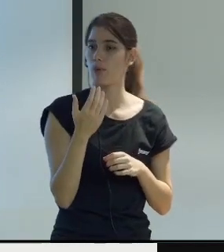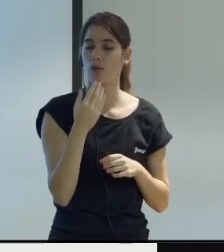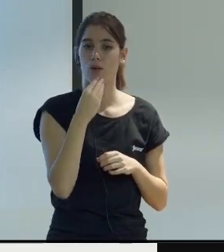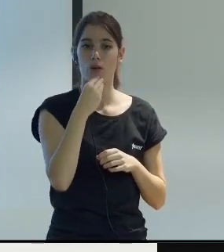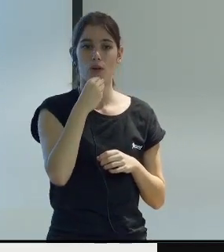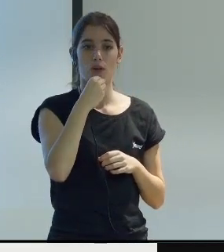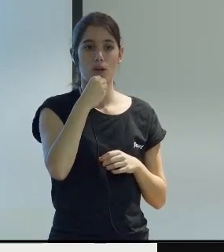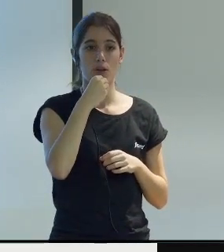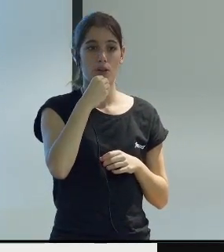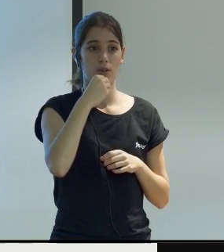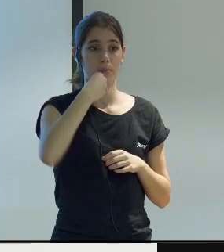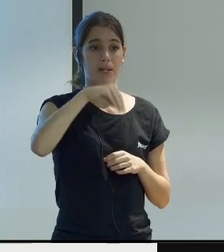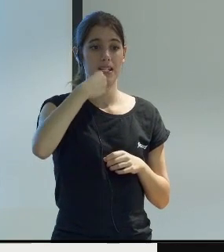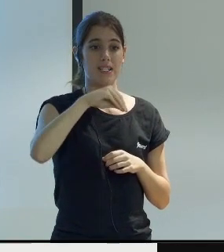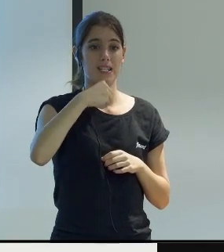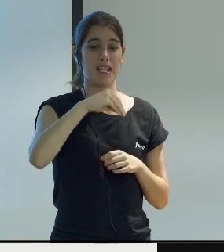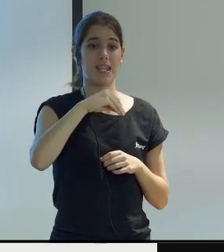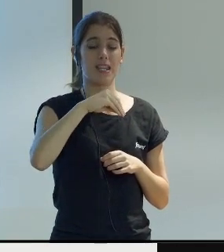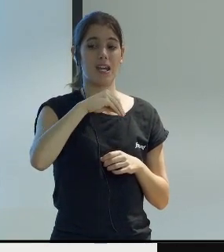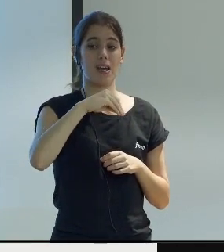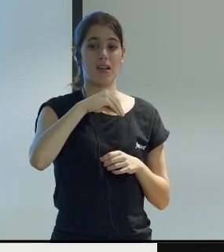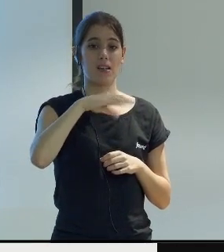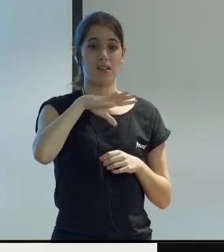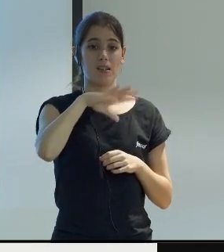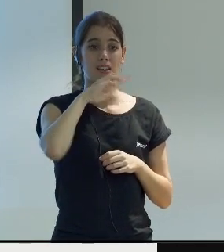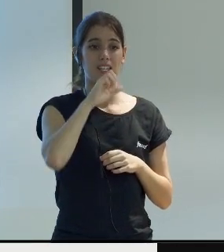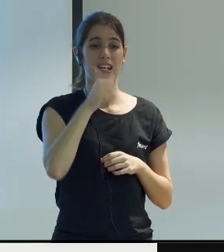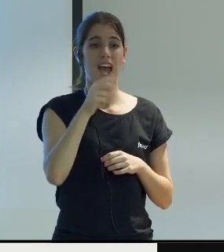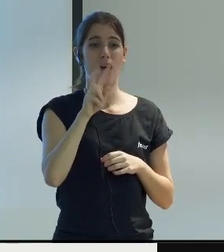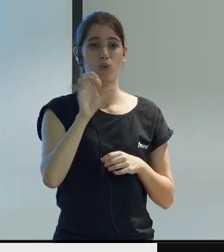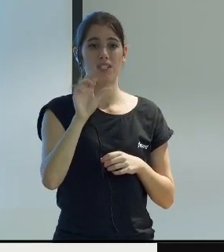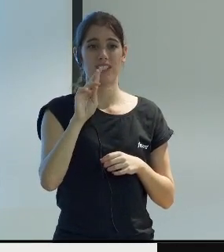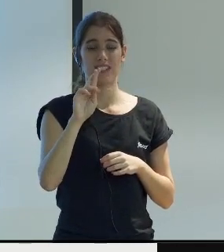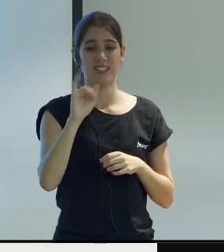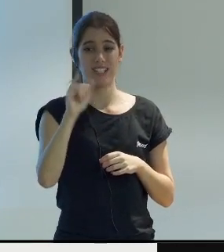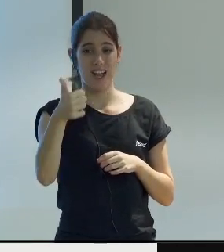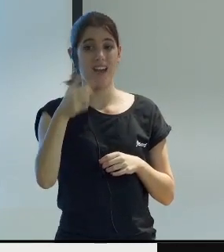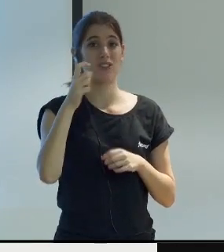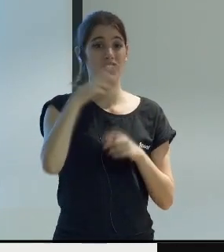presidencia está ejercida por Austria y en noviembre iremos ahí